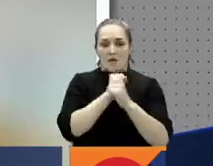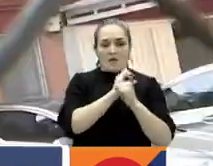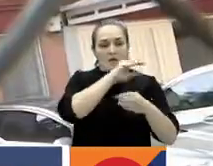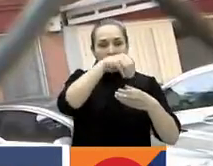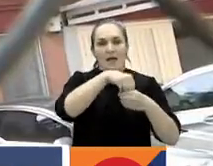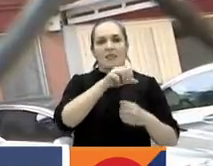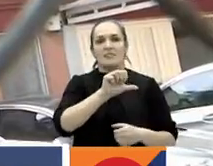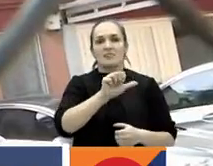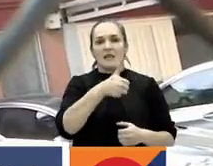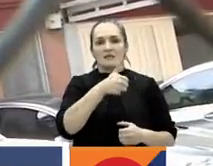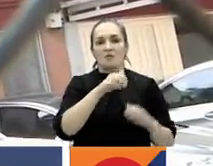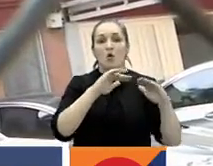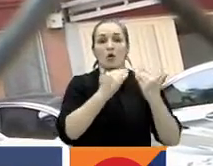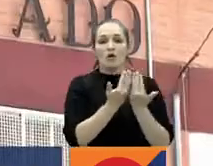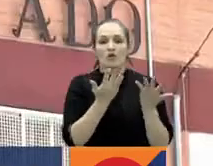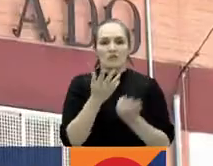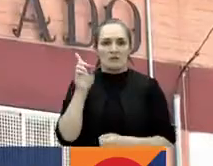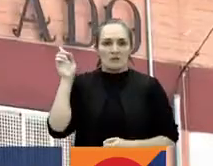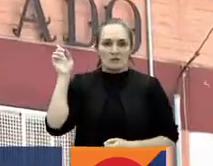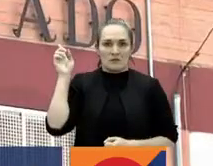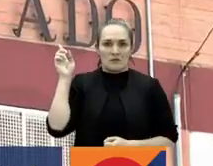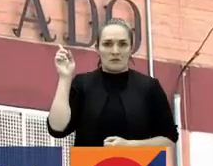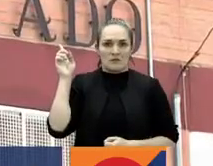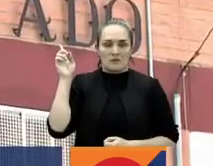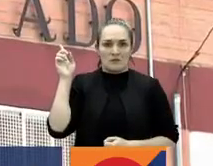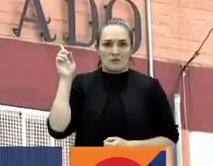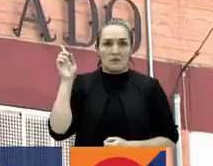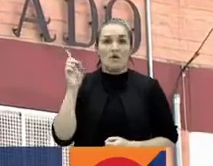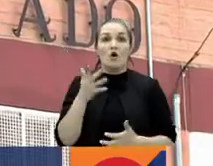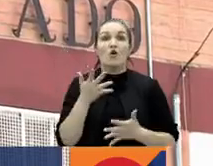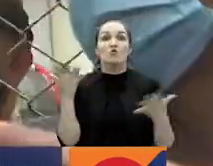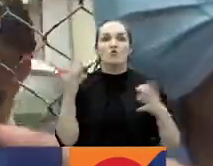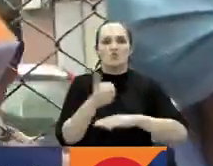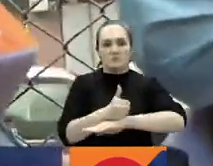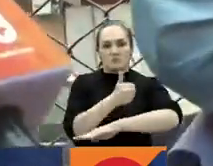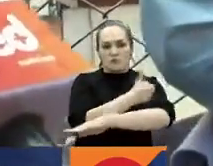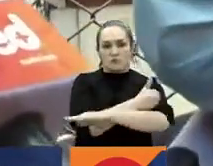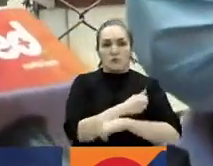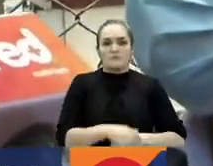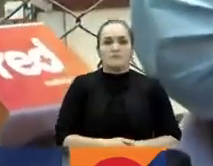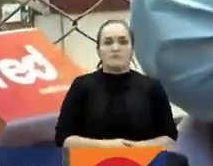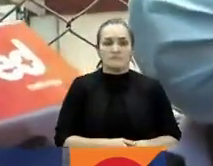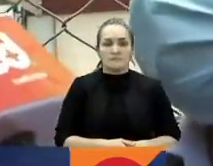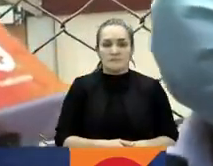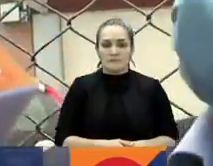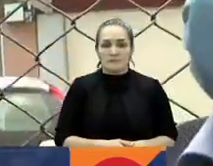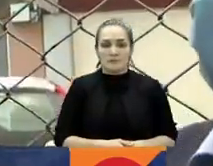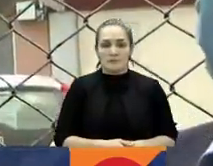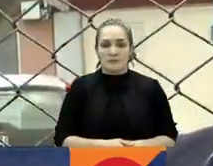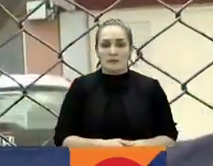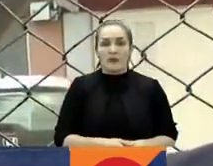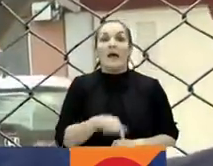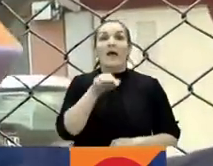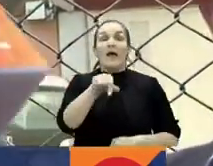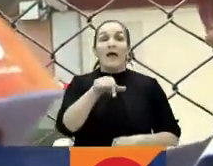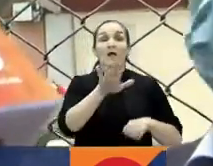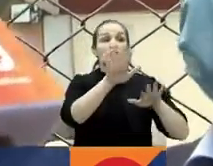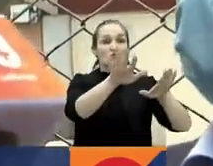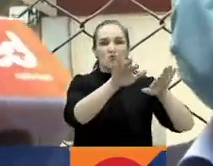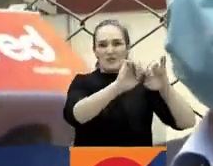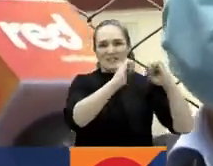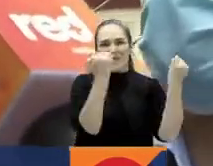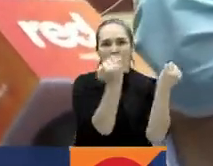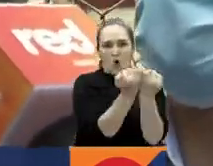décimo grado en el colegio Álvaro Gómez Hurtado de Aures, en Suba. Nosotros nos encontramos al interior del salón en la entrega de boletines del primer